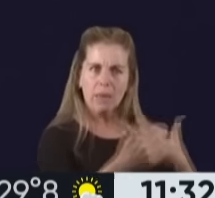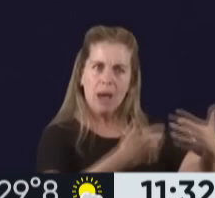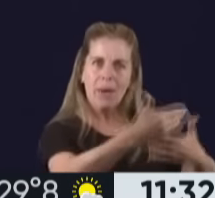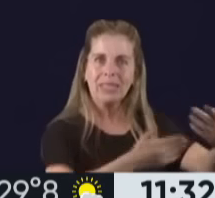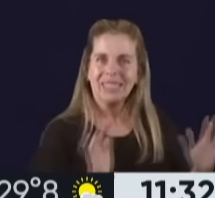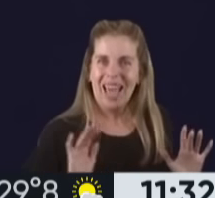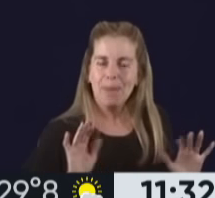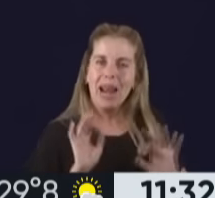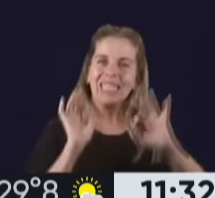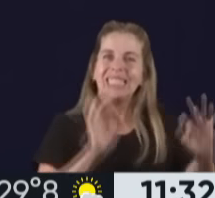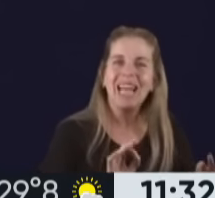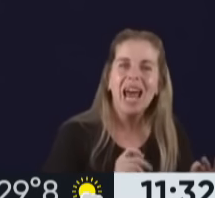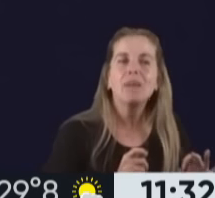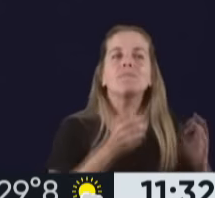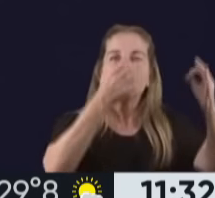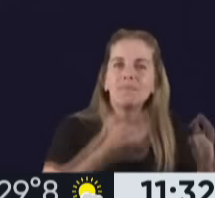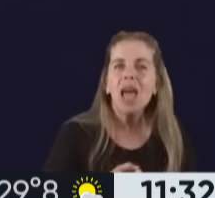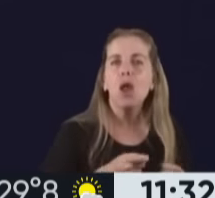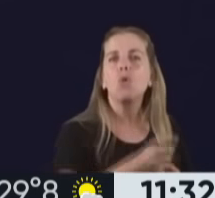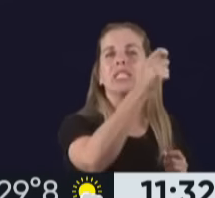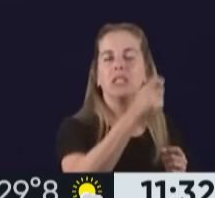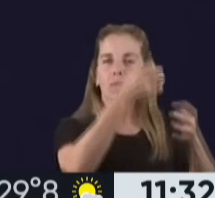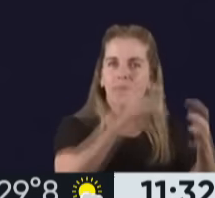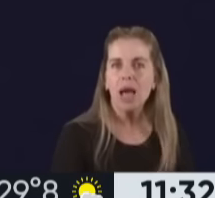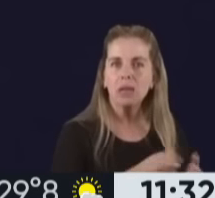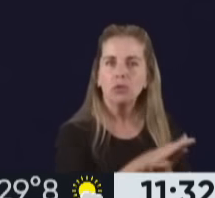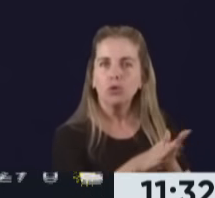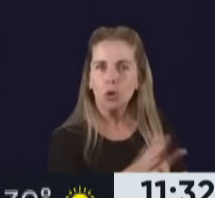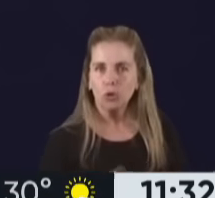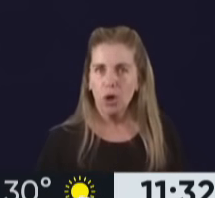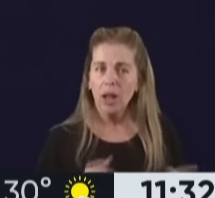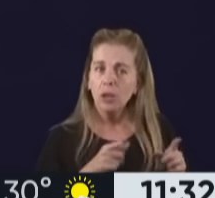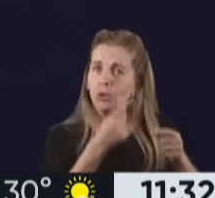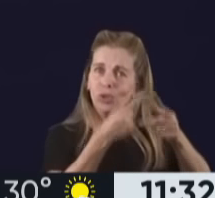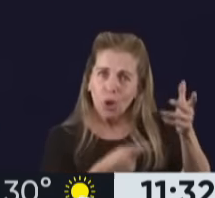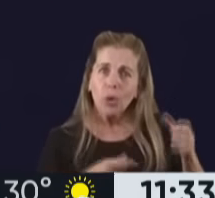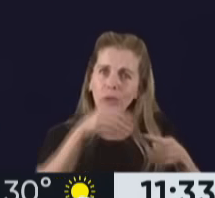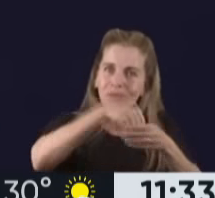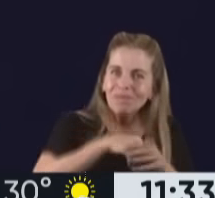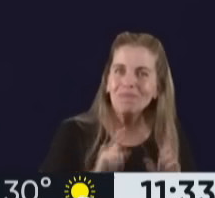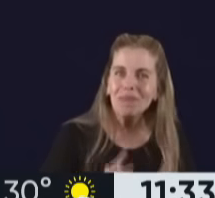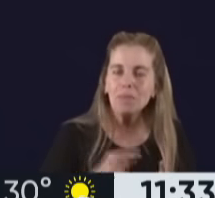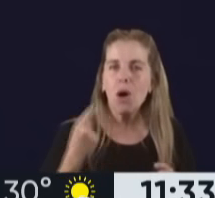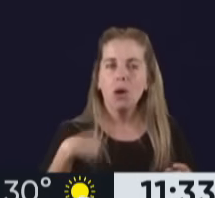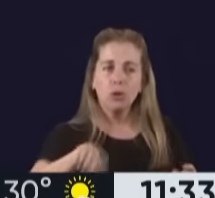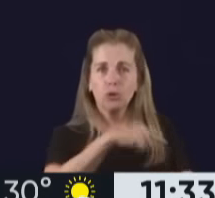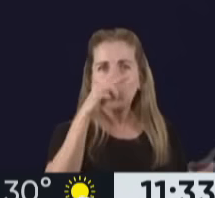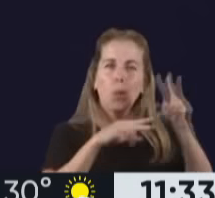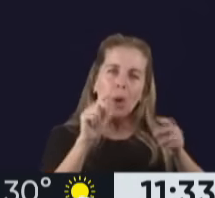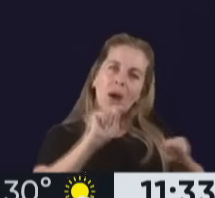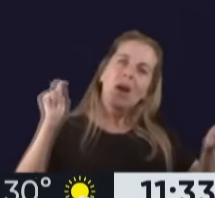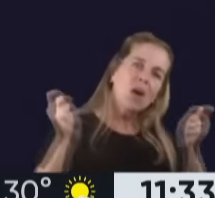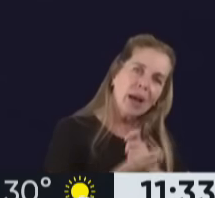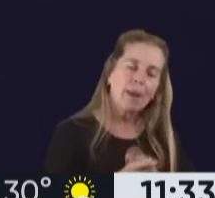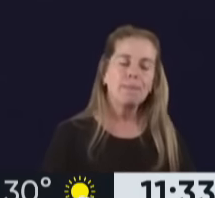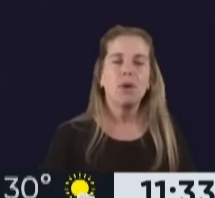que son más complejos e involucran al crimen organizado. Esto es parte del cambio de paradigma que vive el país.